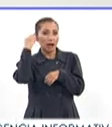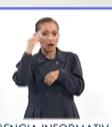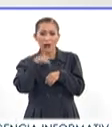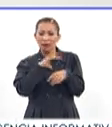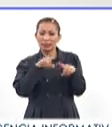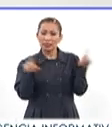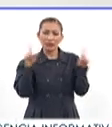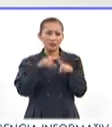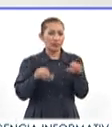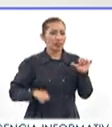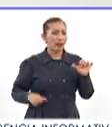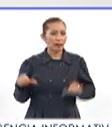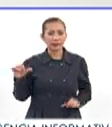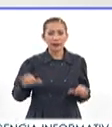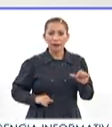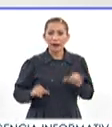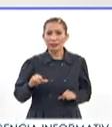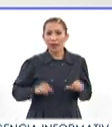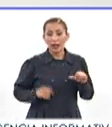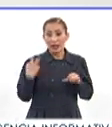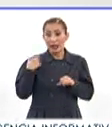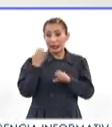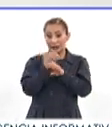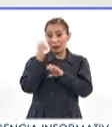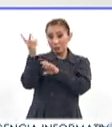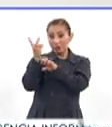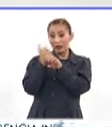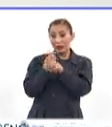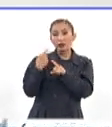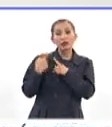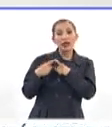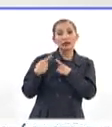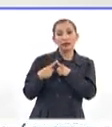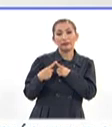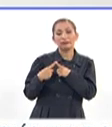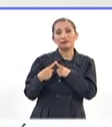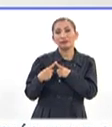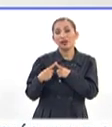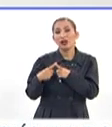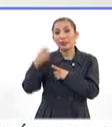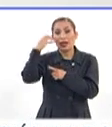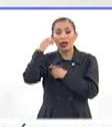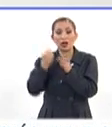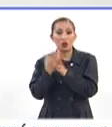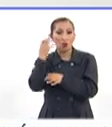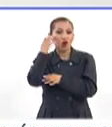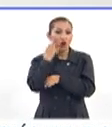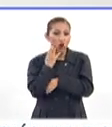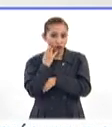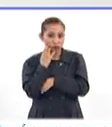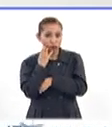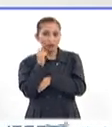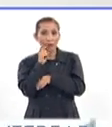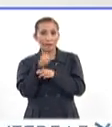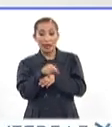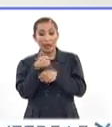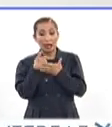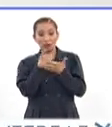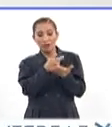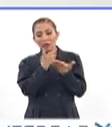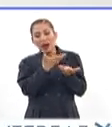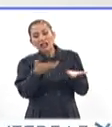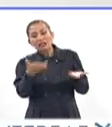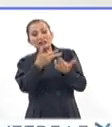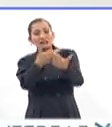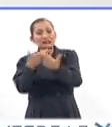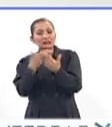haber actividades del estado invitado, Ana Cris, que es precisamente Nuevo León. También sirve para vestir